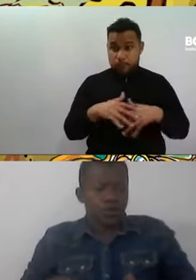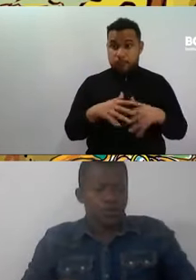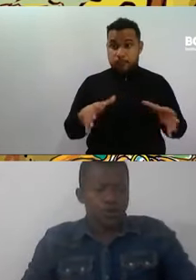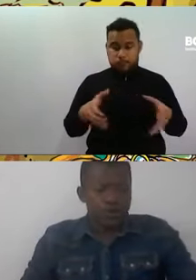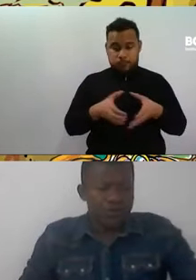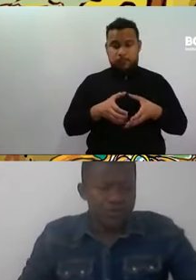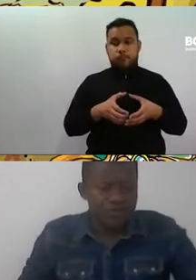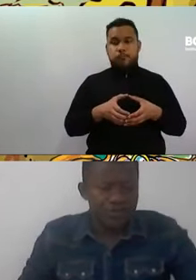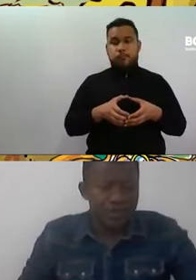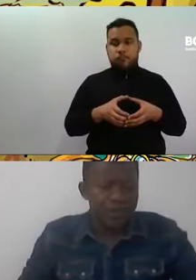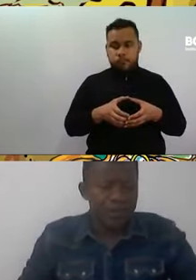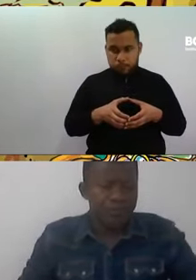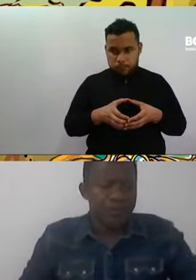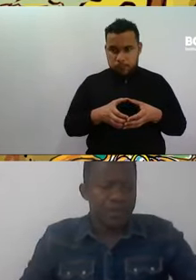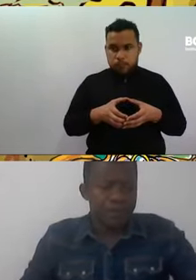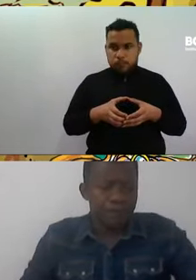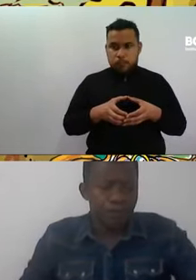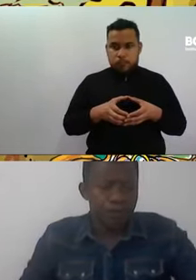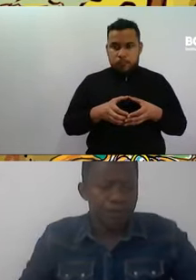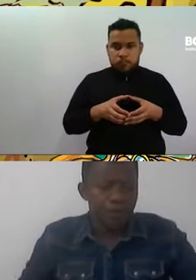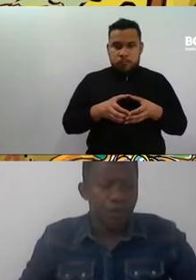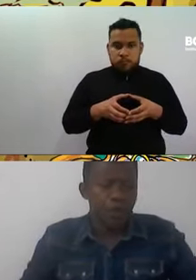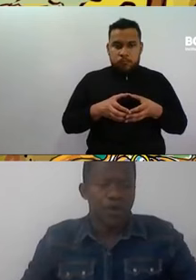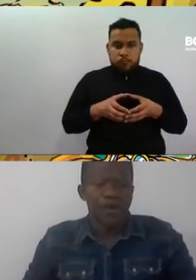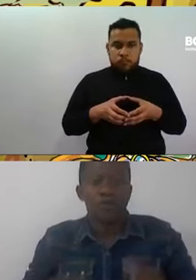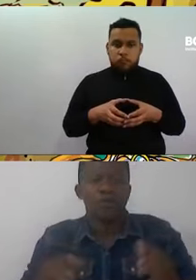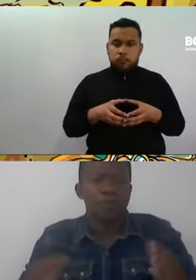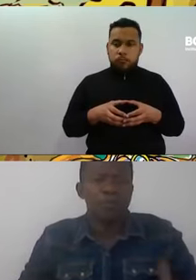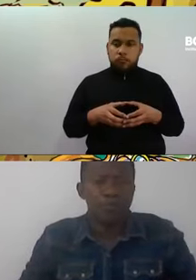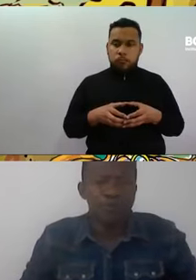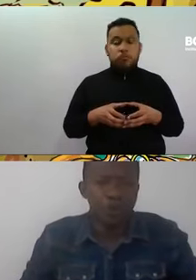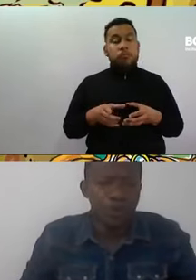que nosotros sencillamente tomamos lo oral